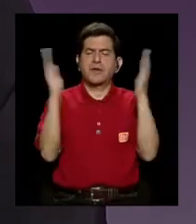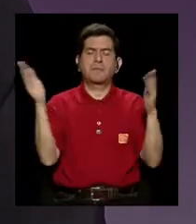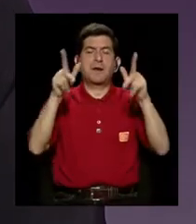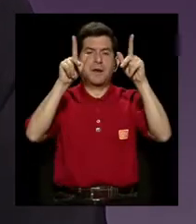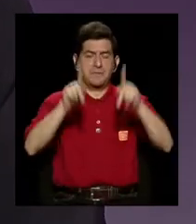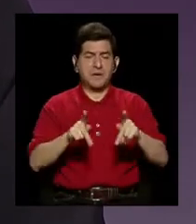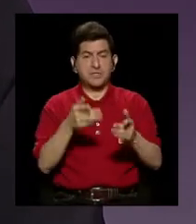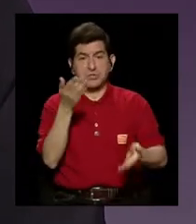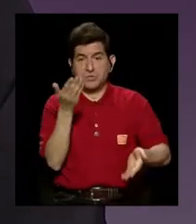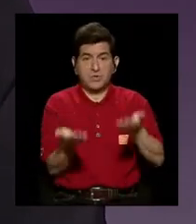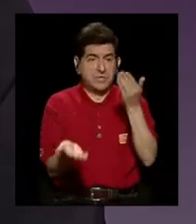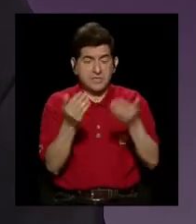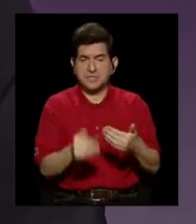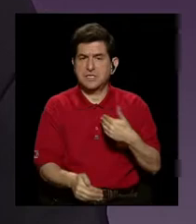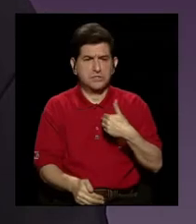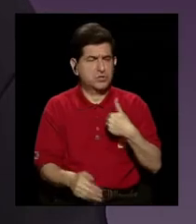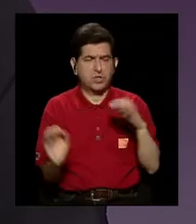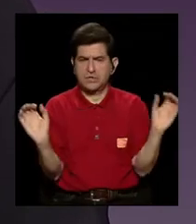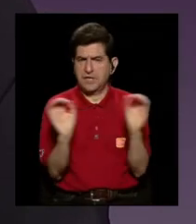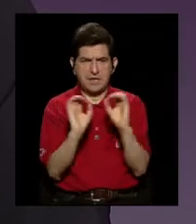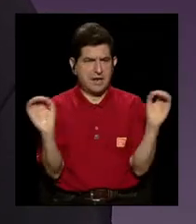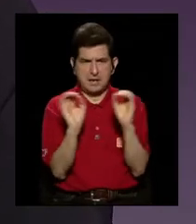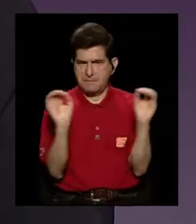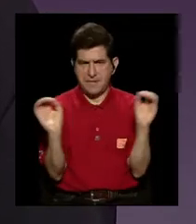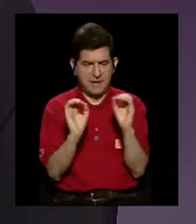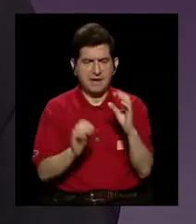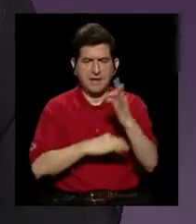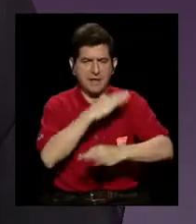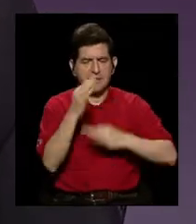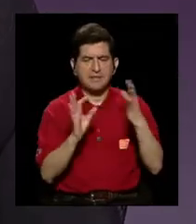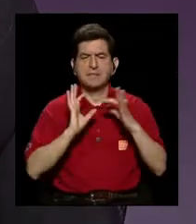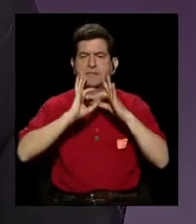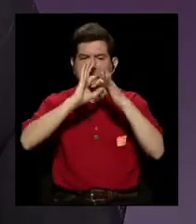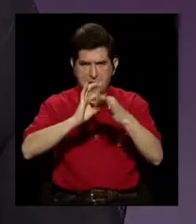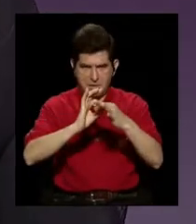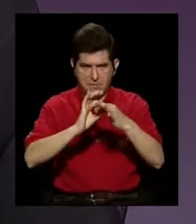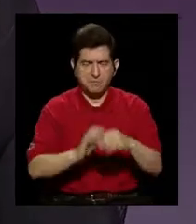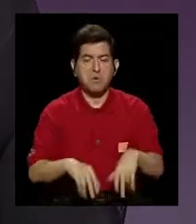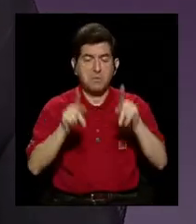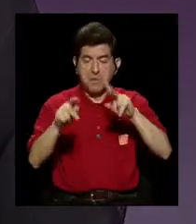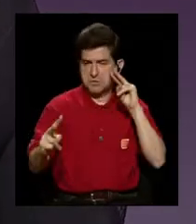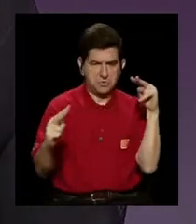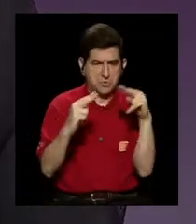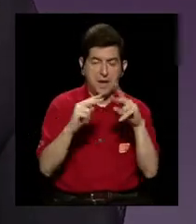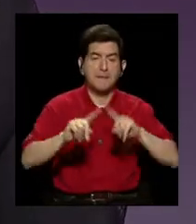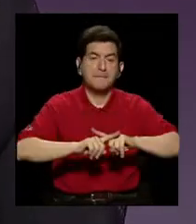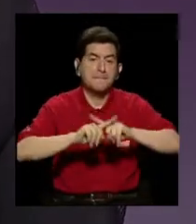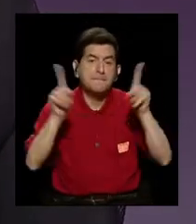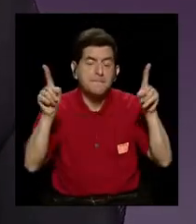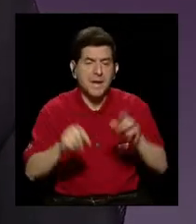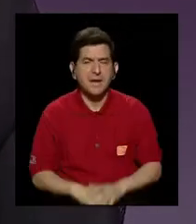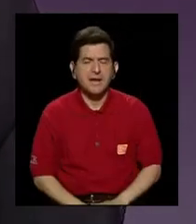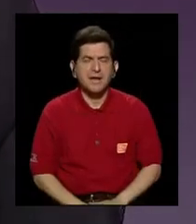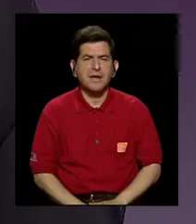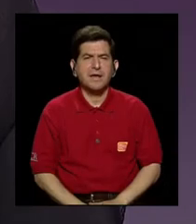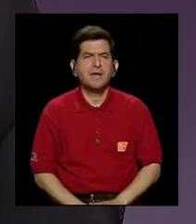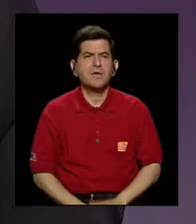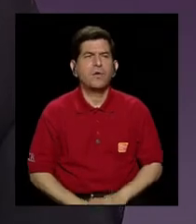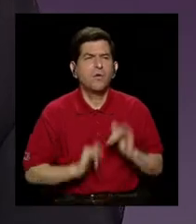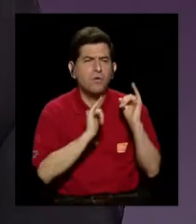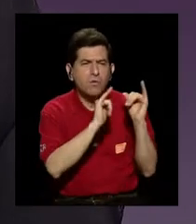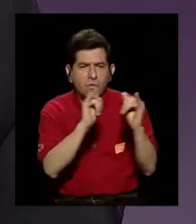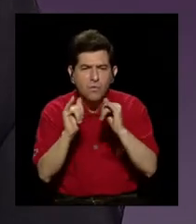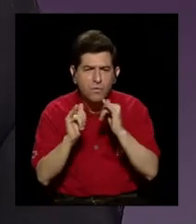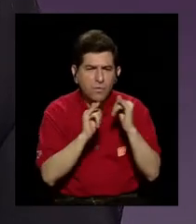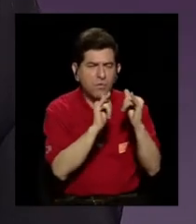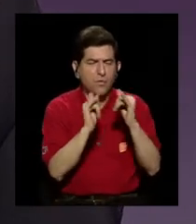se puede ampliar con personas con las que del todo no ha tenido ninguna relación o de un desconocido, pero que el